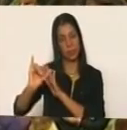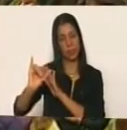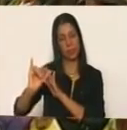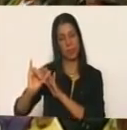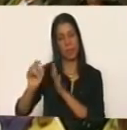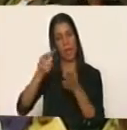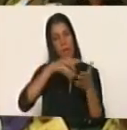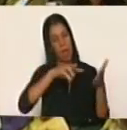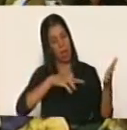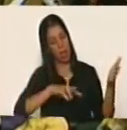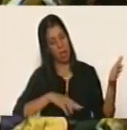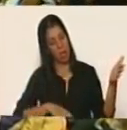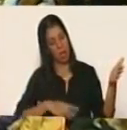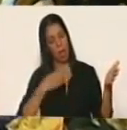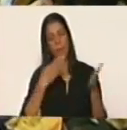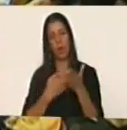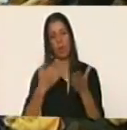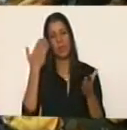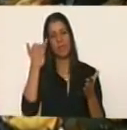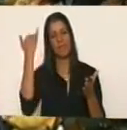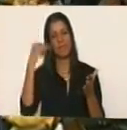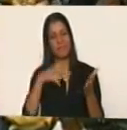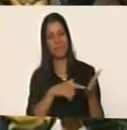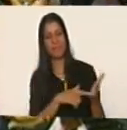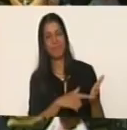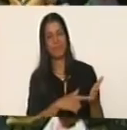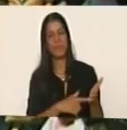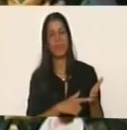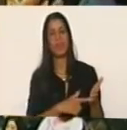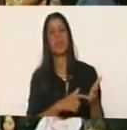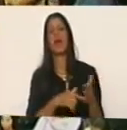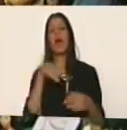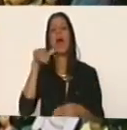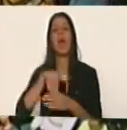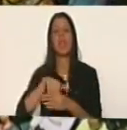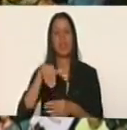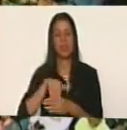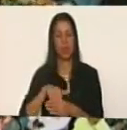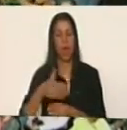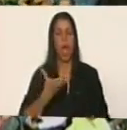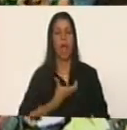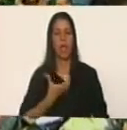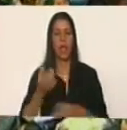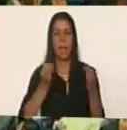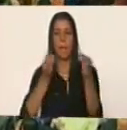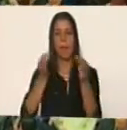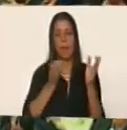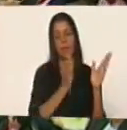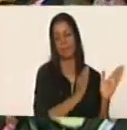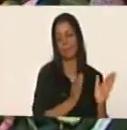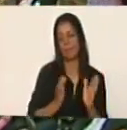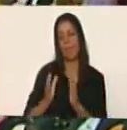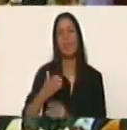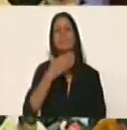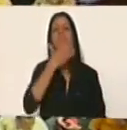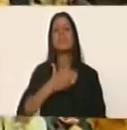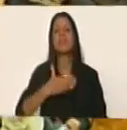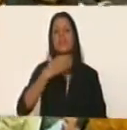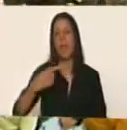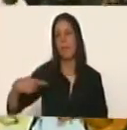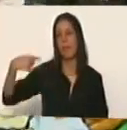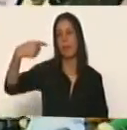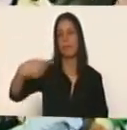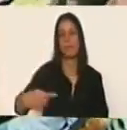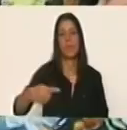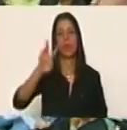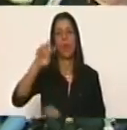decreto propuesto para convocar y programar elecciones de alcaldes y alcaldesas en el mes de diciembre de